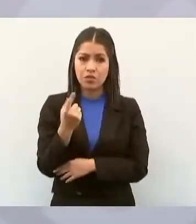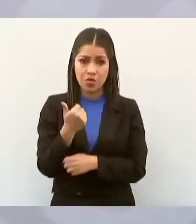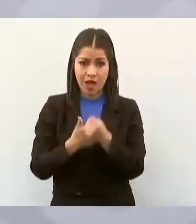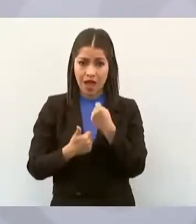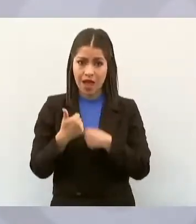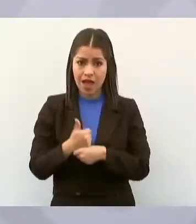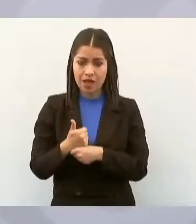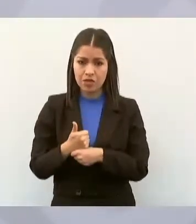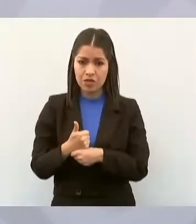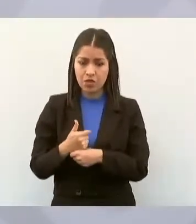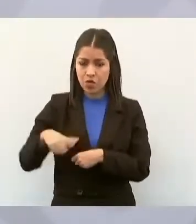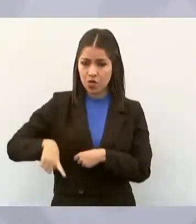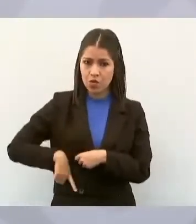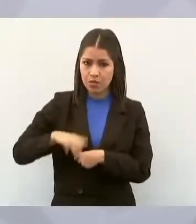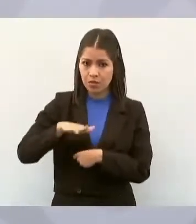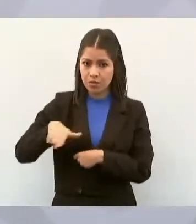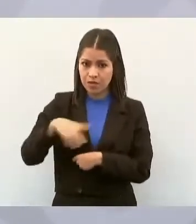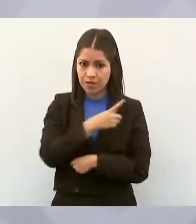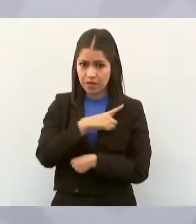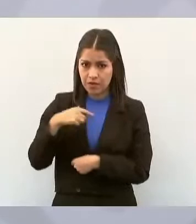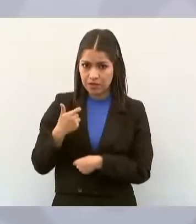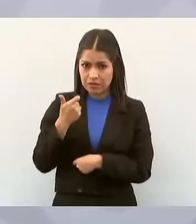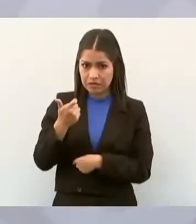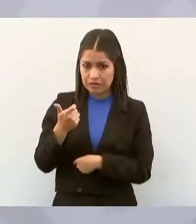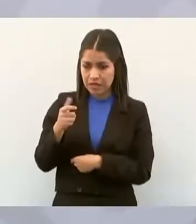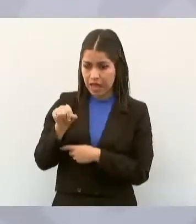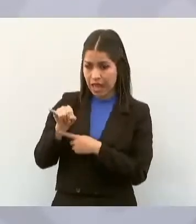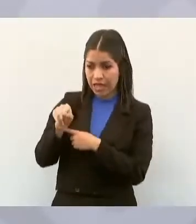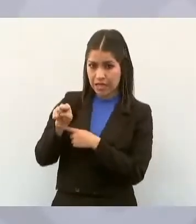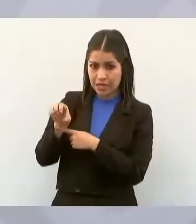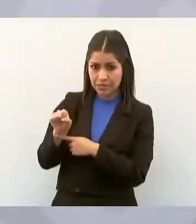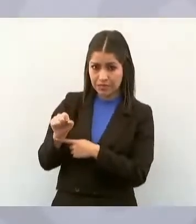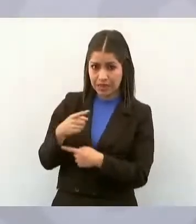debía el gobierno de Michoacán al IMSS